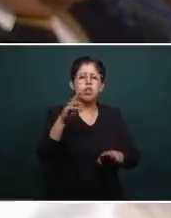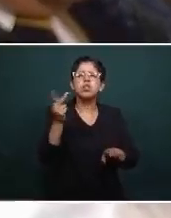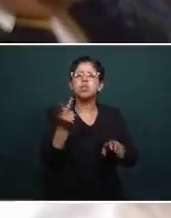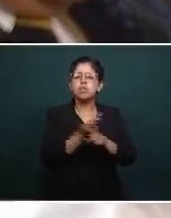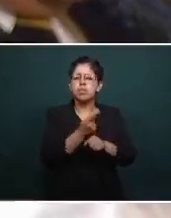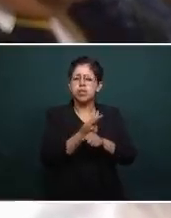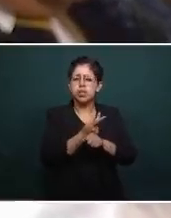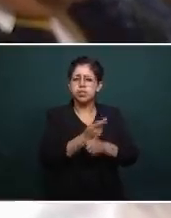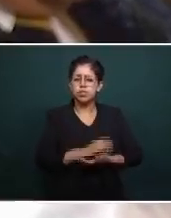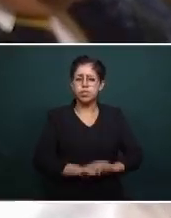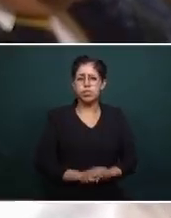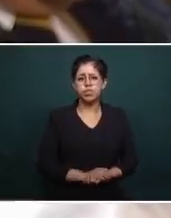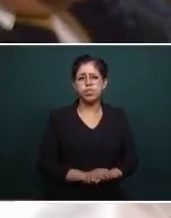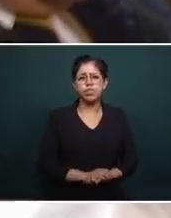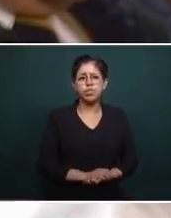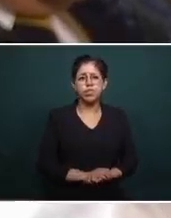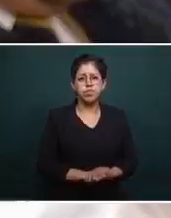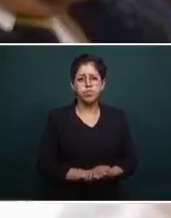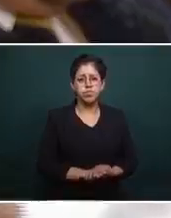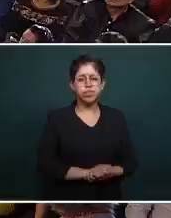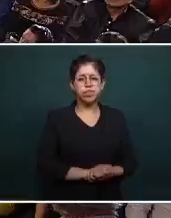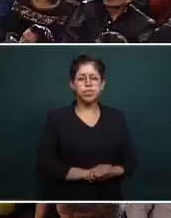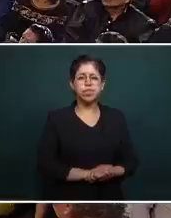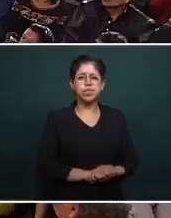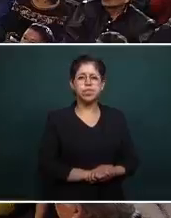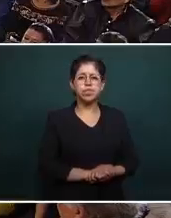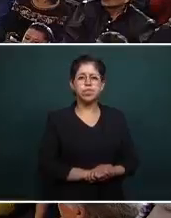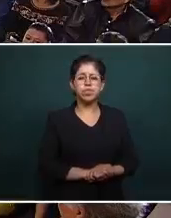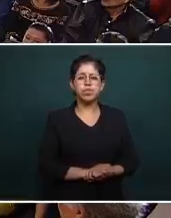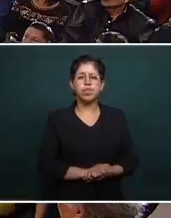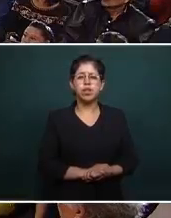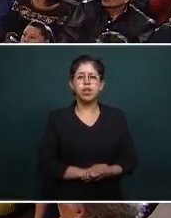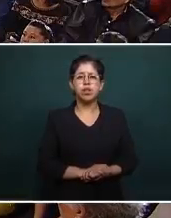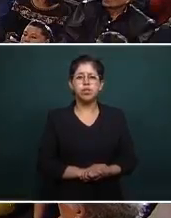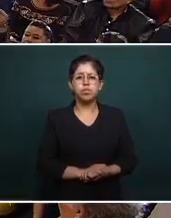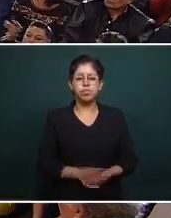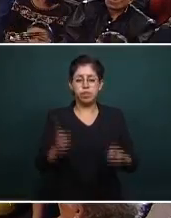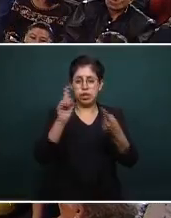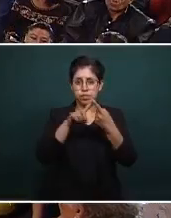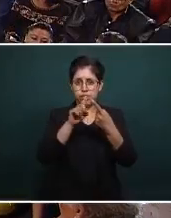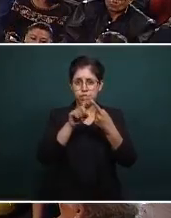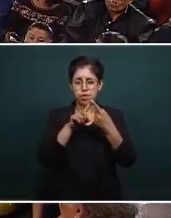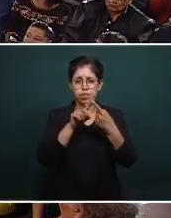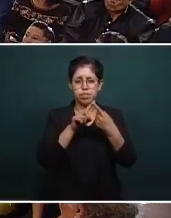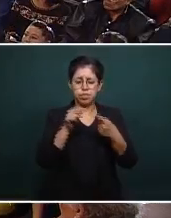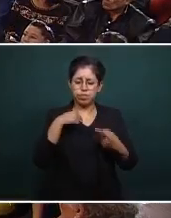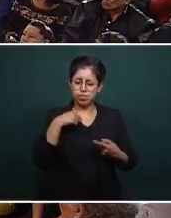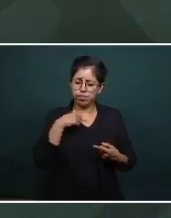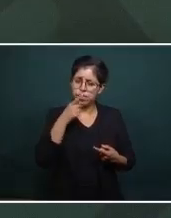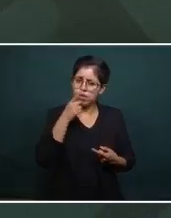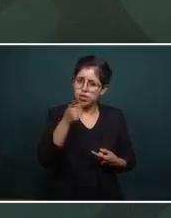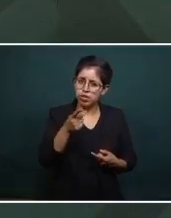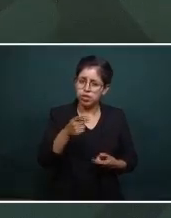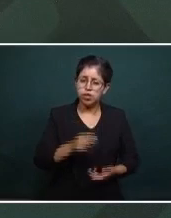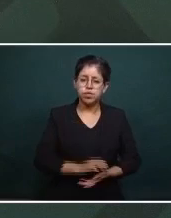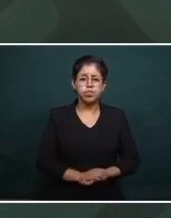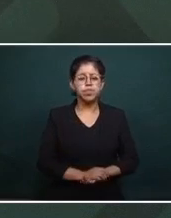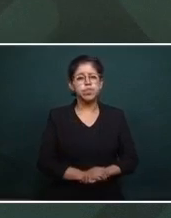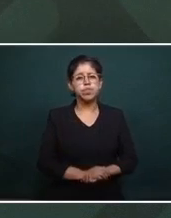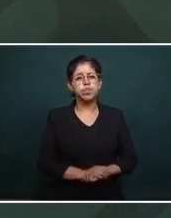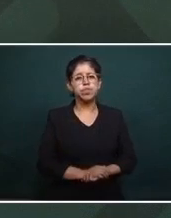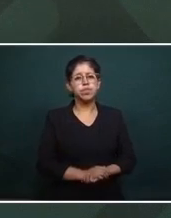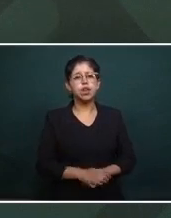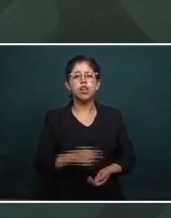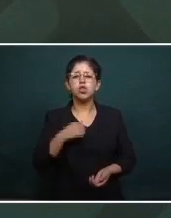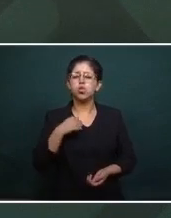de responsabilidad en contra de esa exfuncionaria? Bueno, acerca de lo primero, pues insisto,